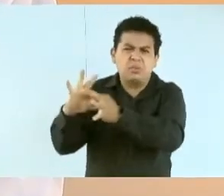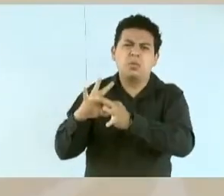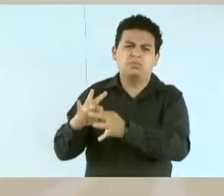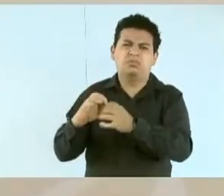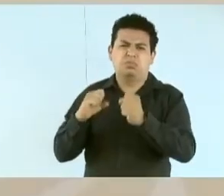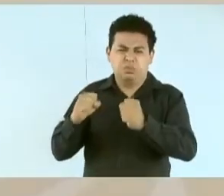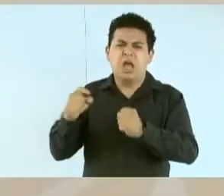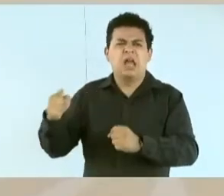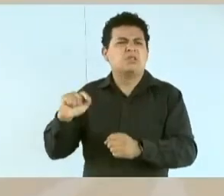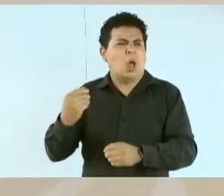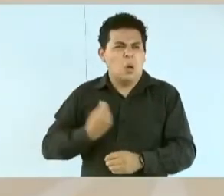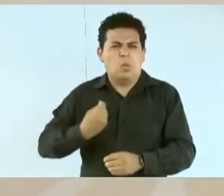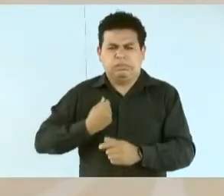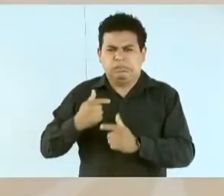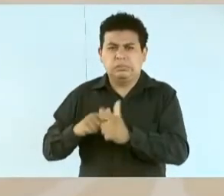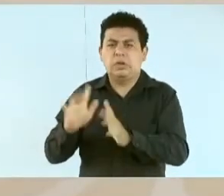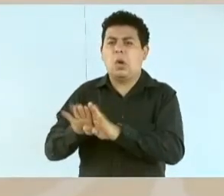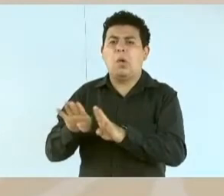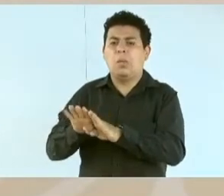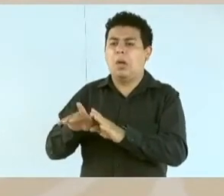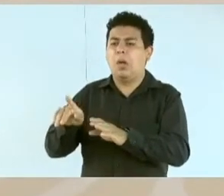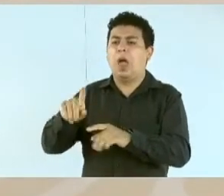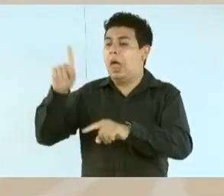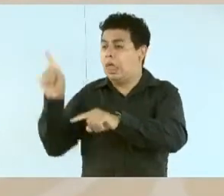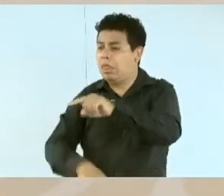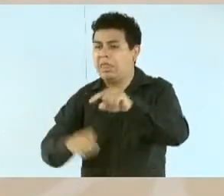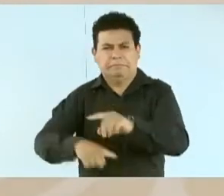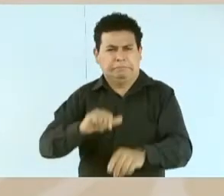han resistido a